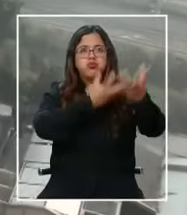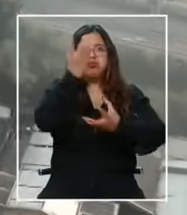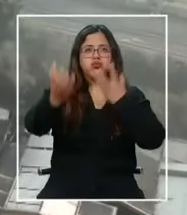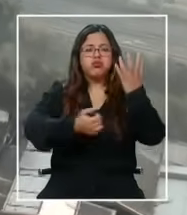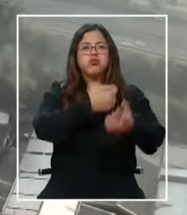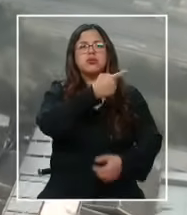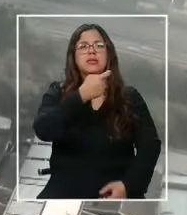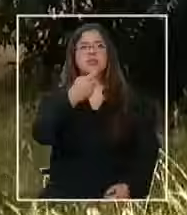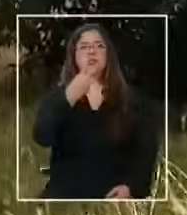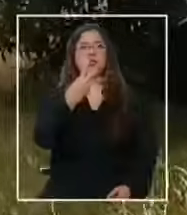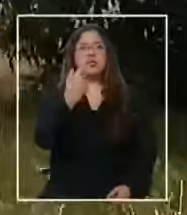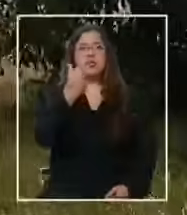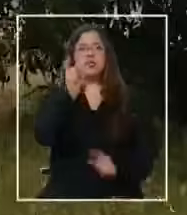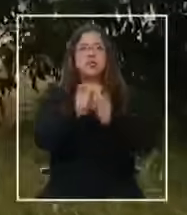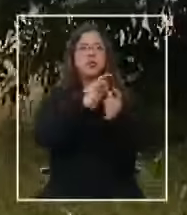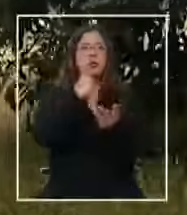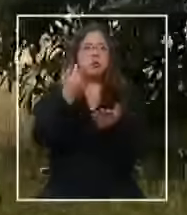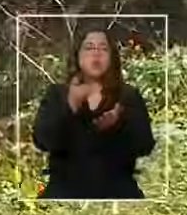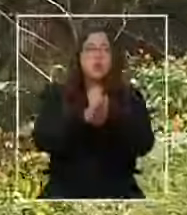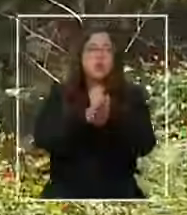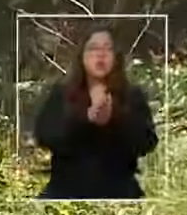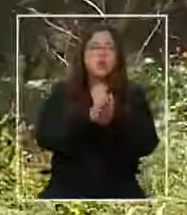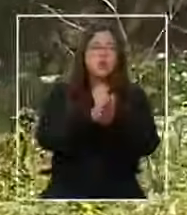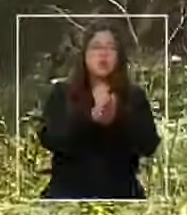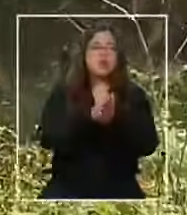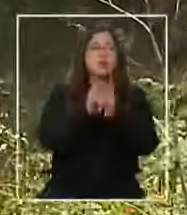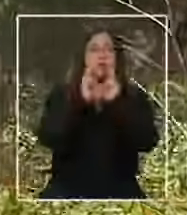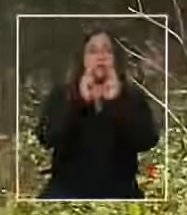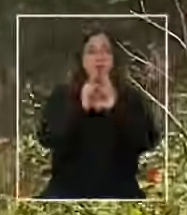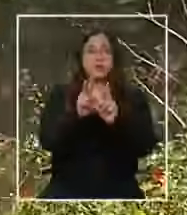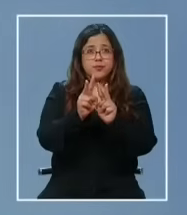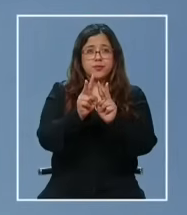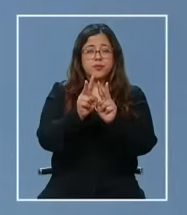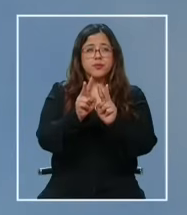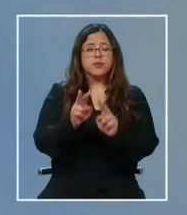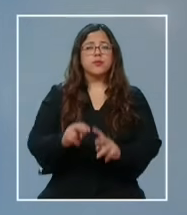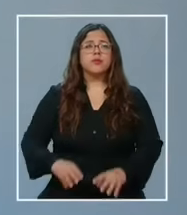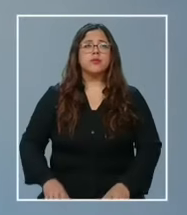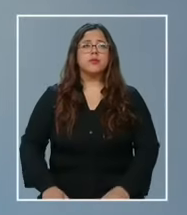137 víctimas fatales vamos a los hechos